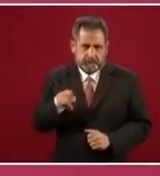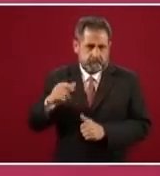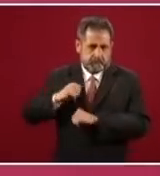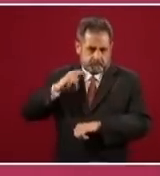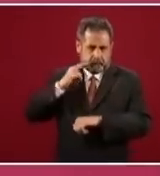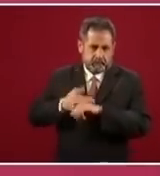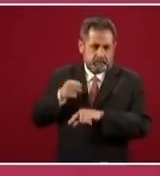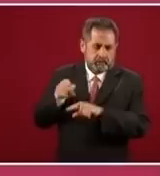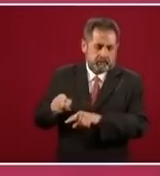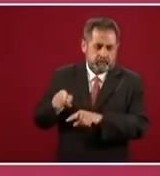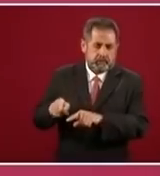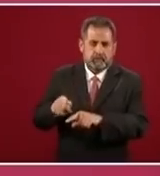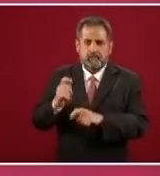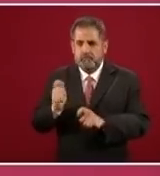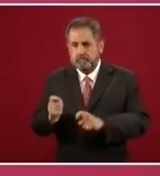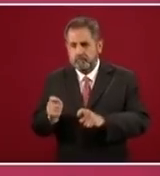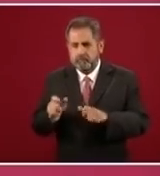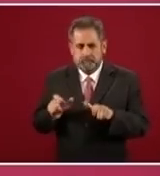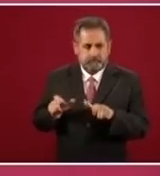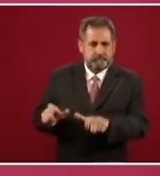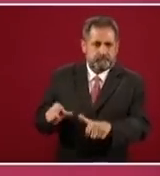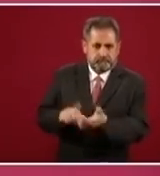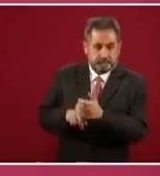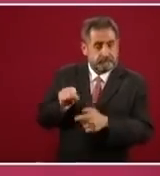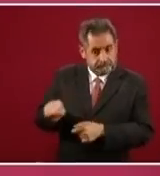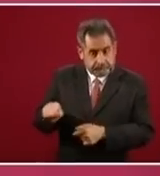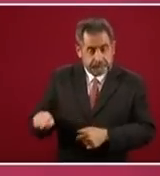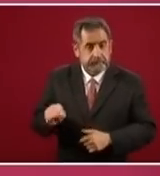cargado de esta acción,